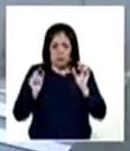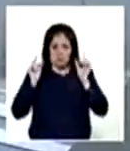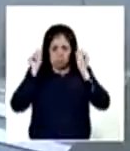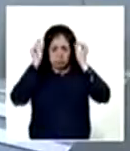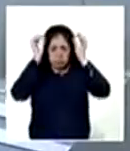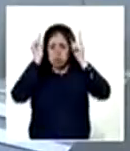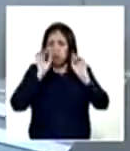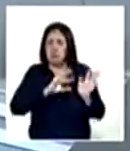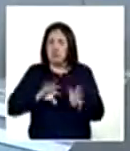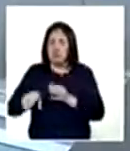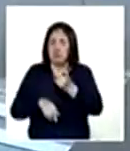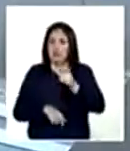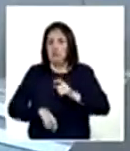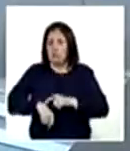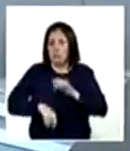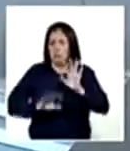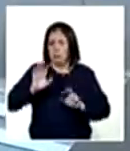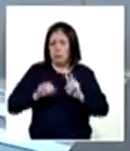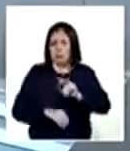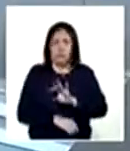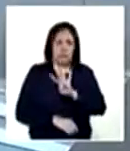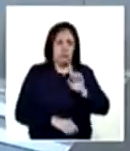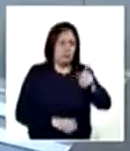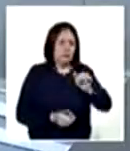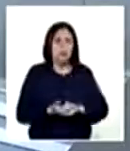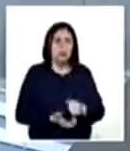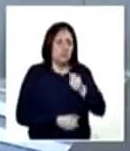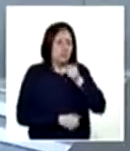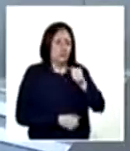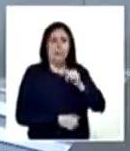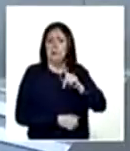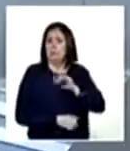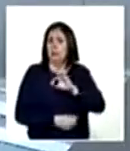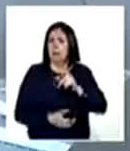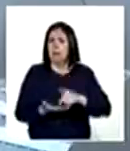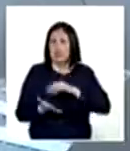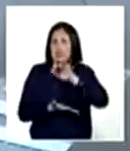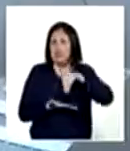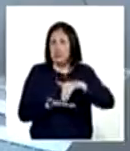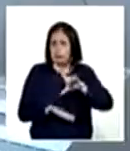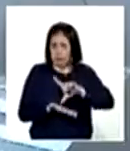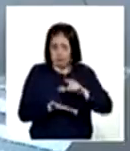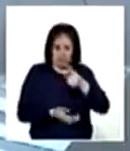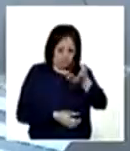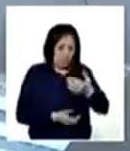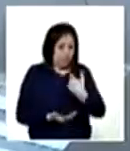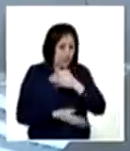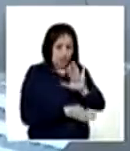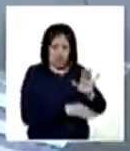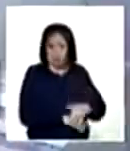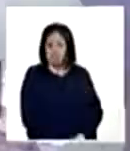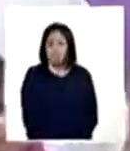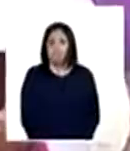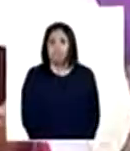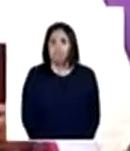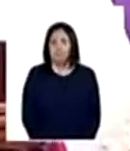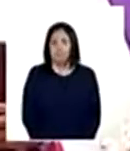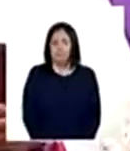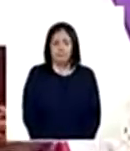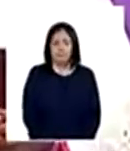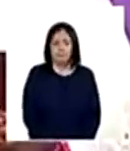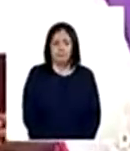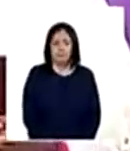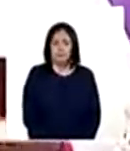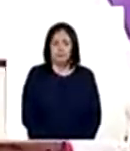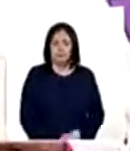Son las 12:41, ahora nos comunicamos con Calú Montoya, quien se encuentra en el cercado de Lima. Calú, muy buenas tardes. Por eso,